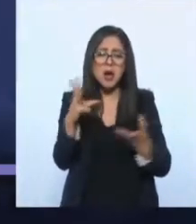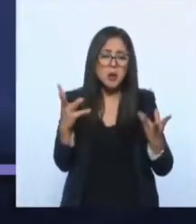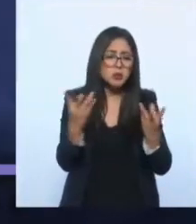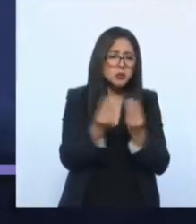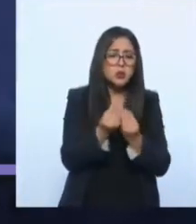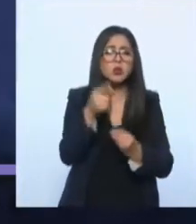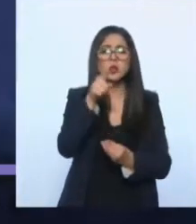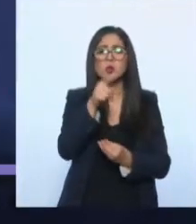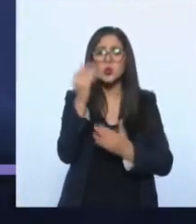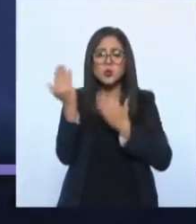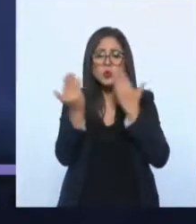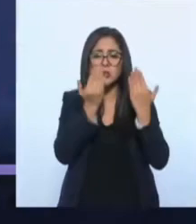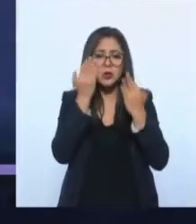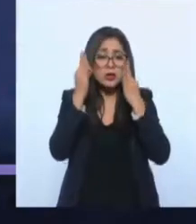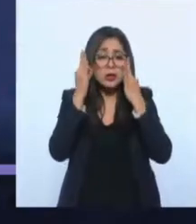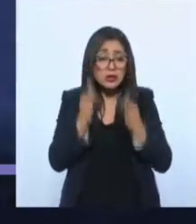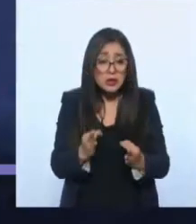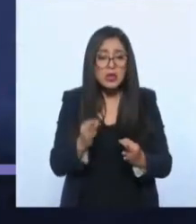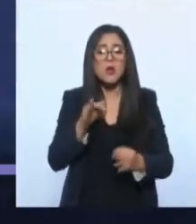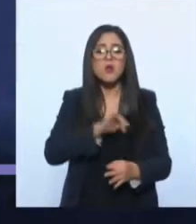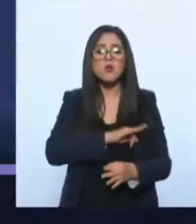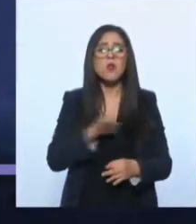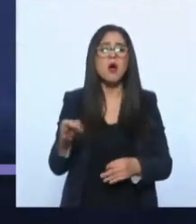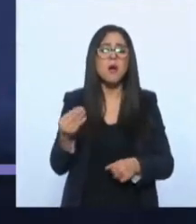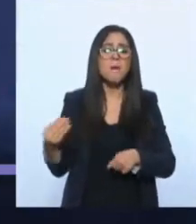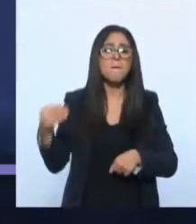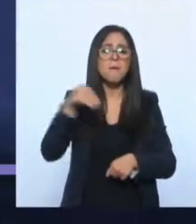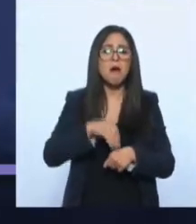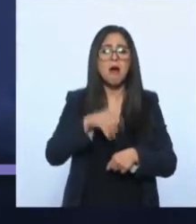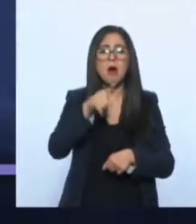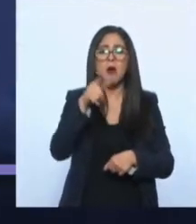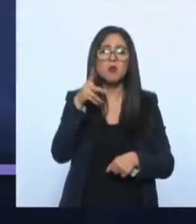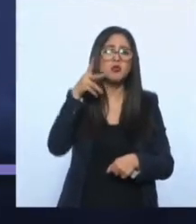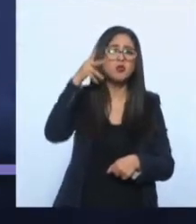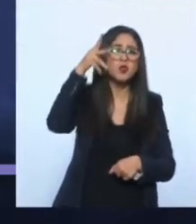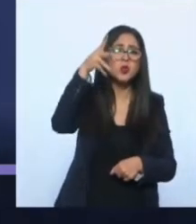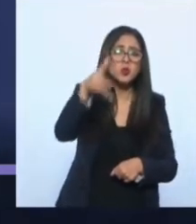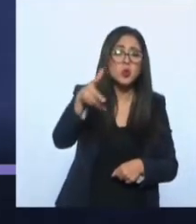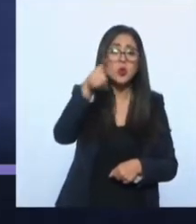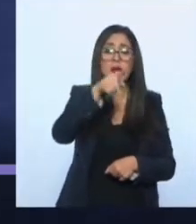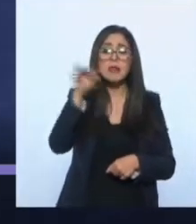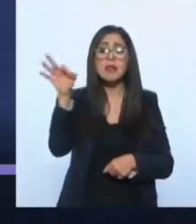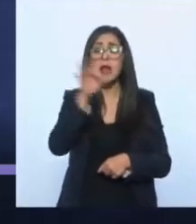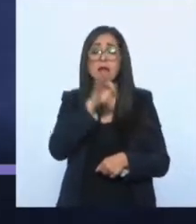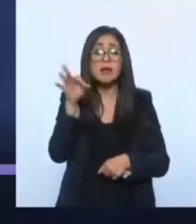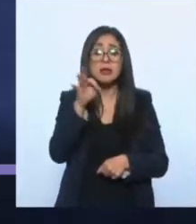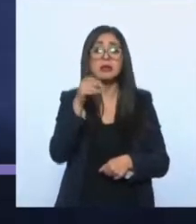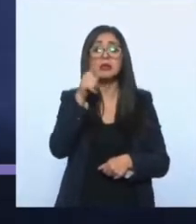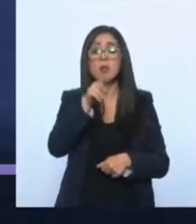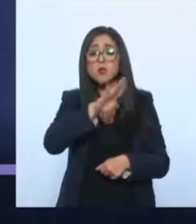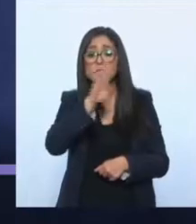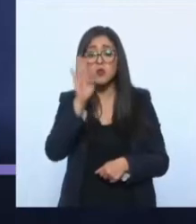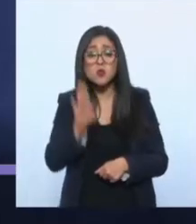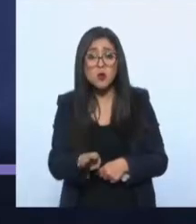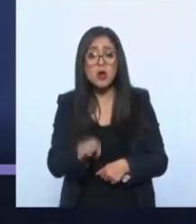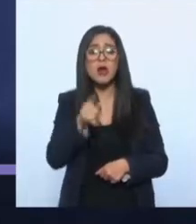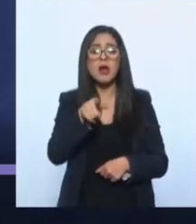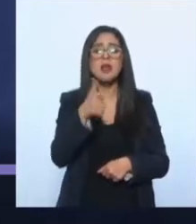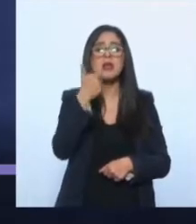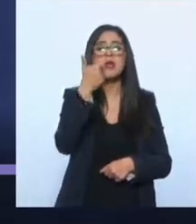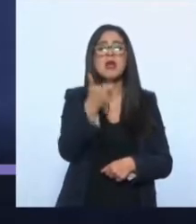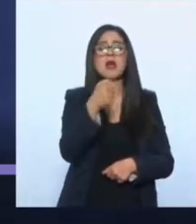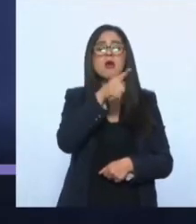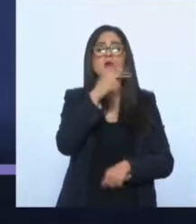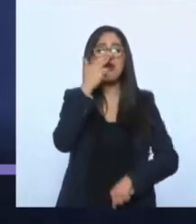carrera, y que se podría blindar para que en algún momento, si ustedes llegan a faltar, ese dinero se les quede a sus hijos y se